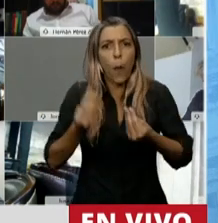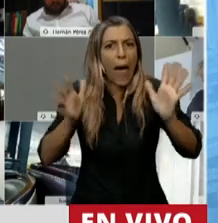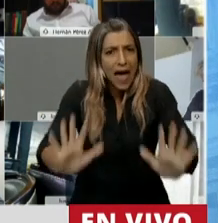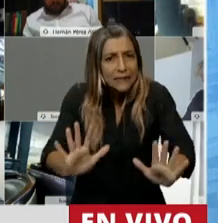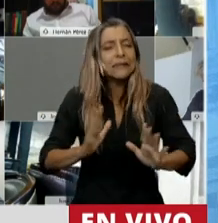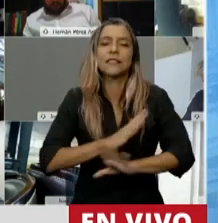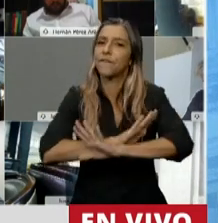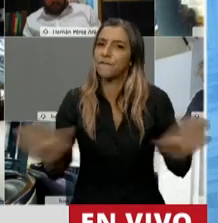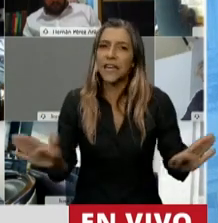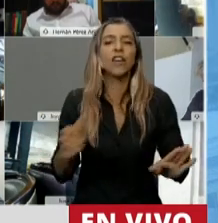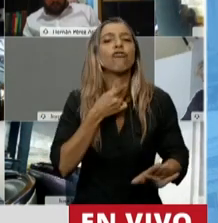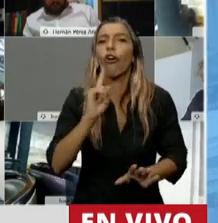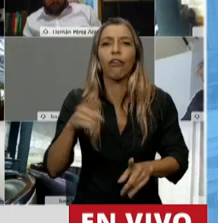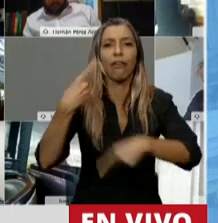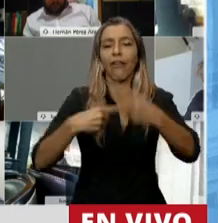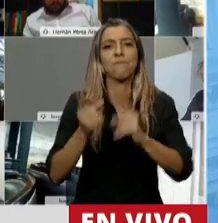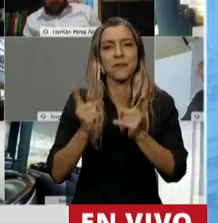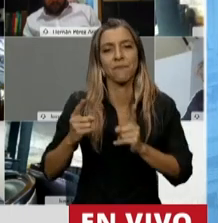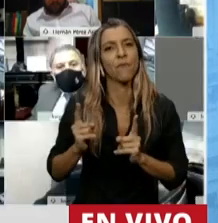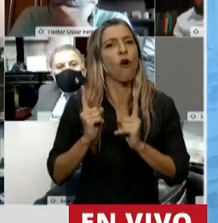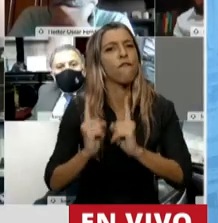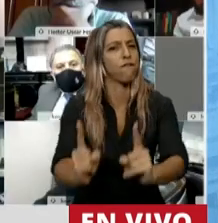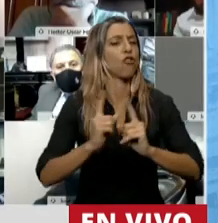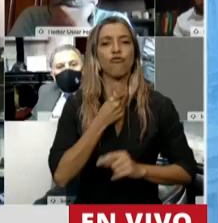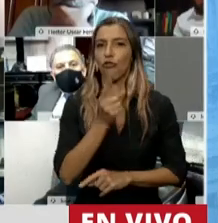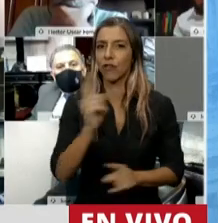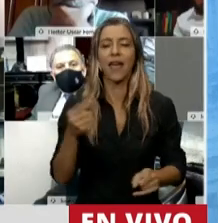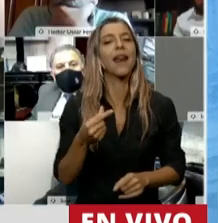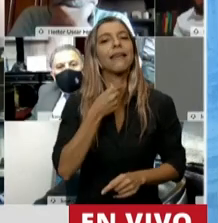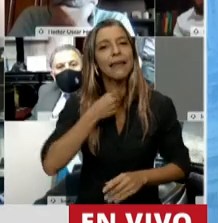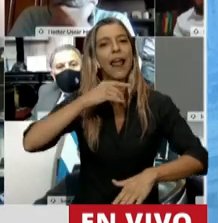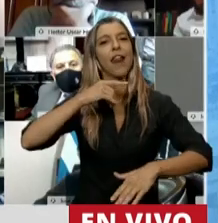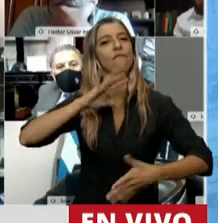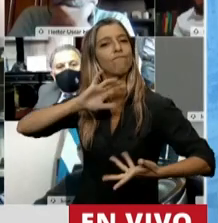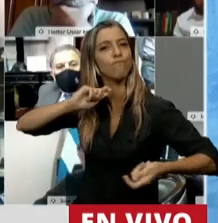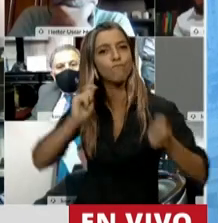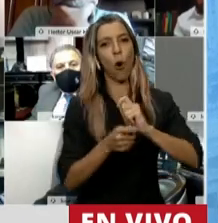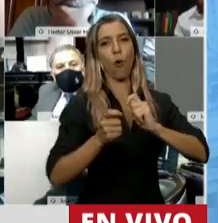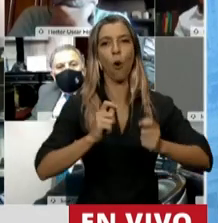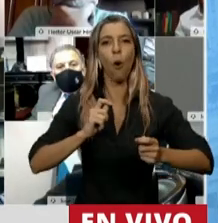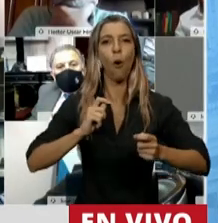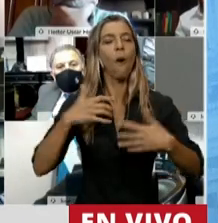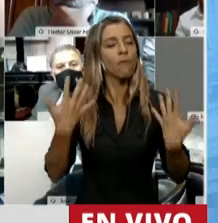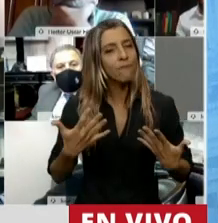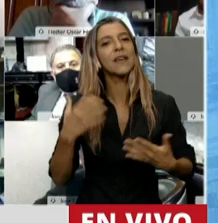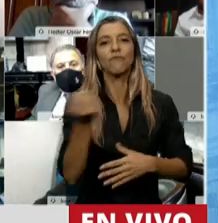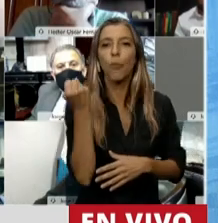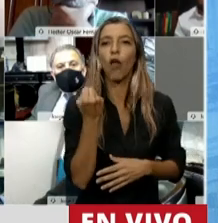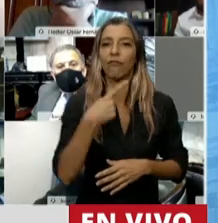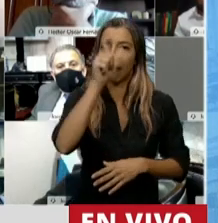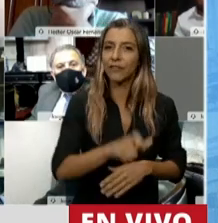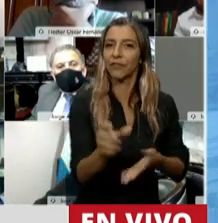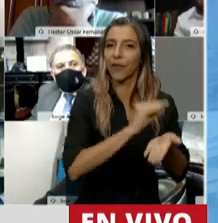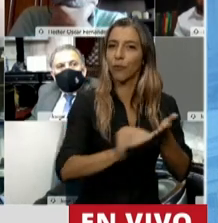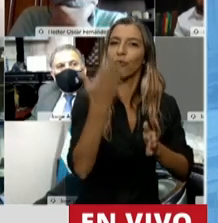nos tenemos que hacer cargo. Hay que empezar a construir, lo dijo la miembro informante de mi bloque y de esta ley, tenemos que